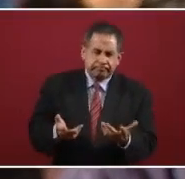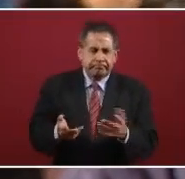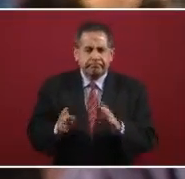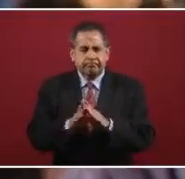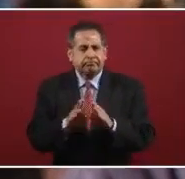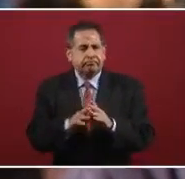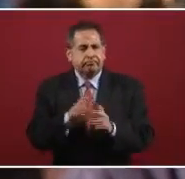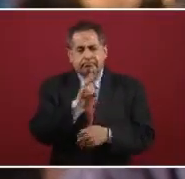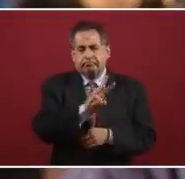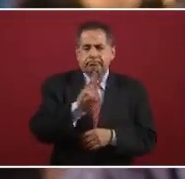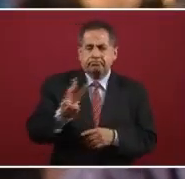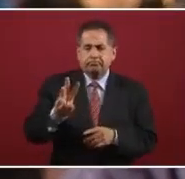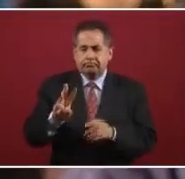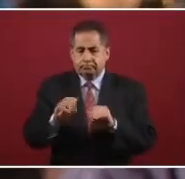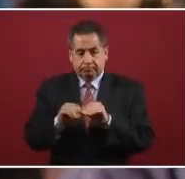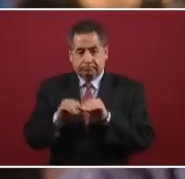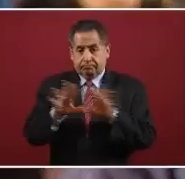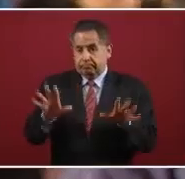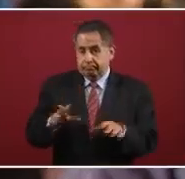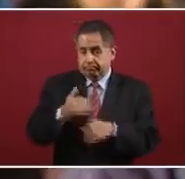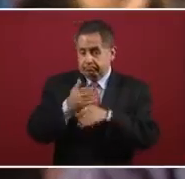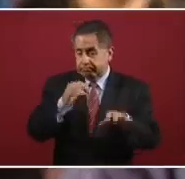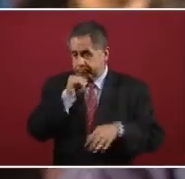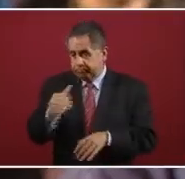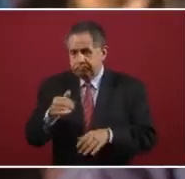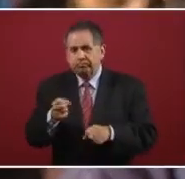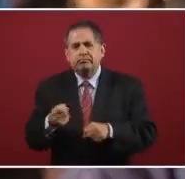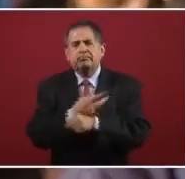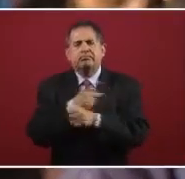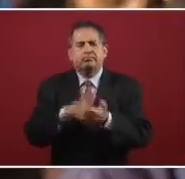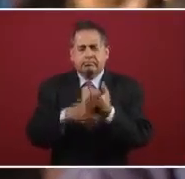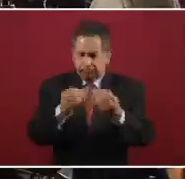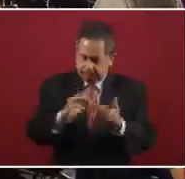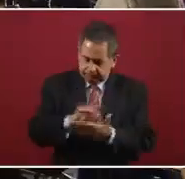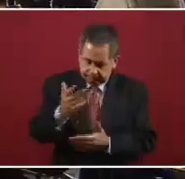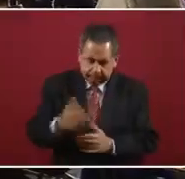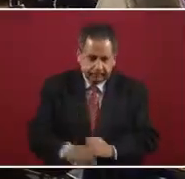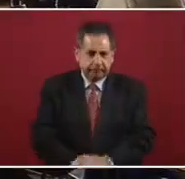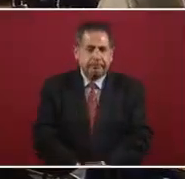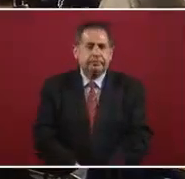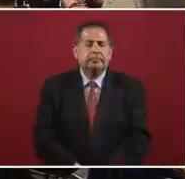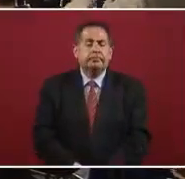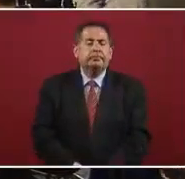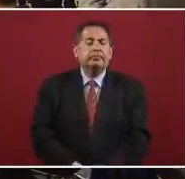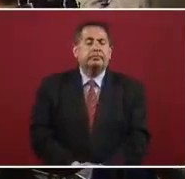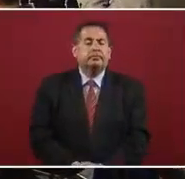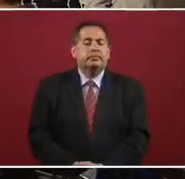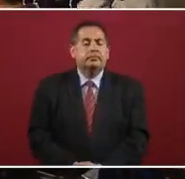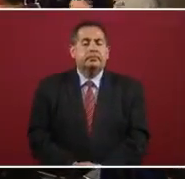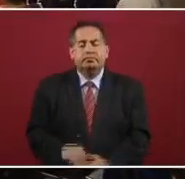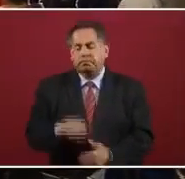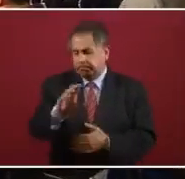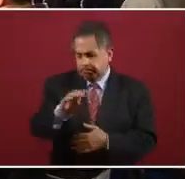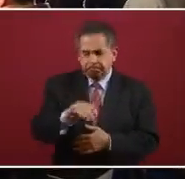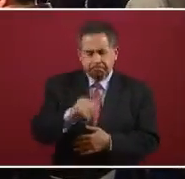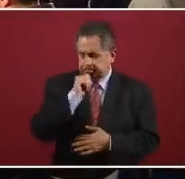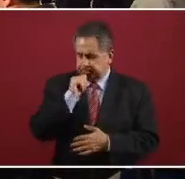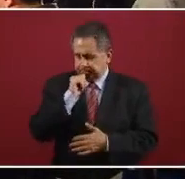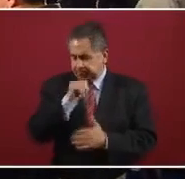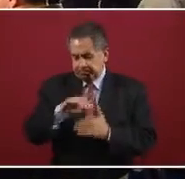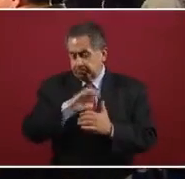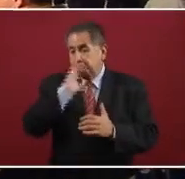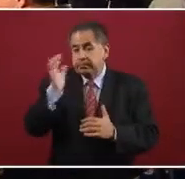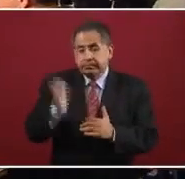la plataforma, pues no tiene la información actualizada o qué es lo que está pasando. Muchas gracias. Sí, es que todavía no se termina